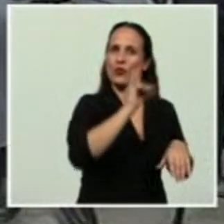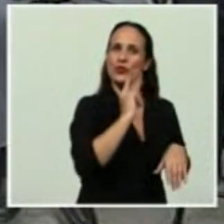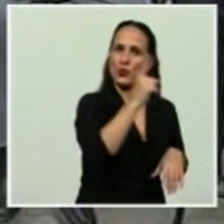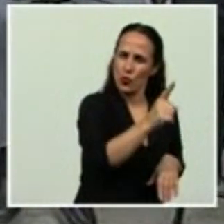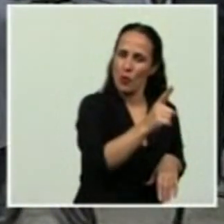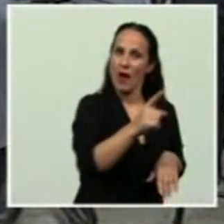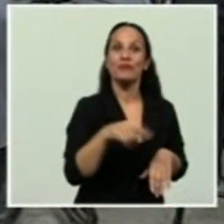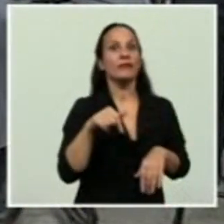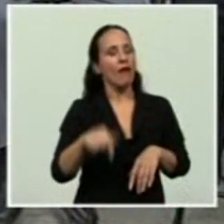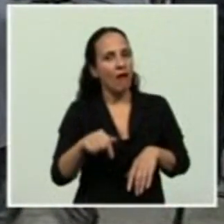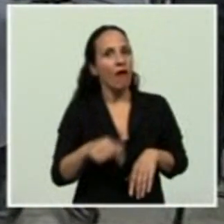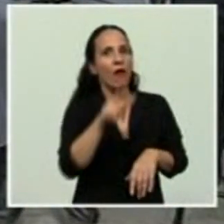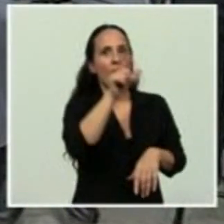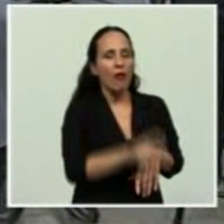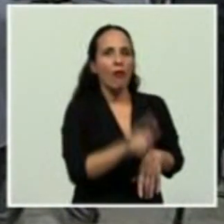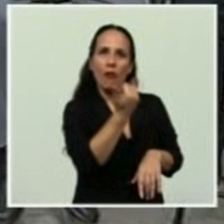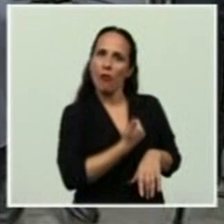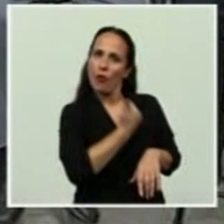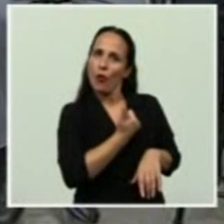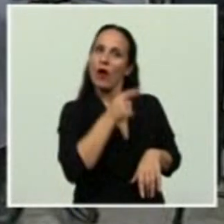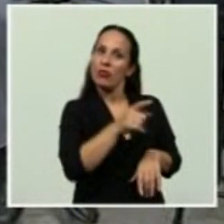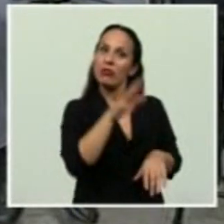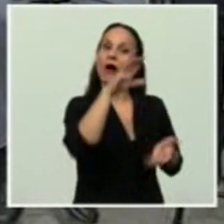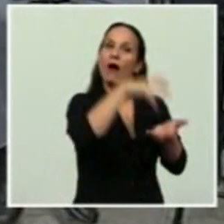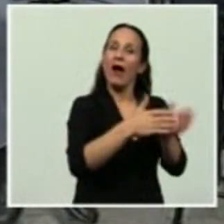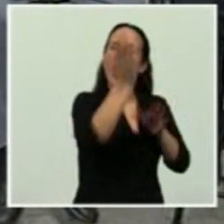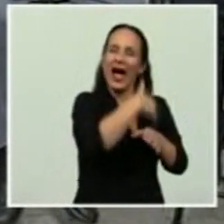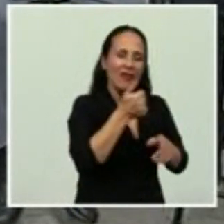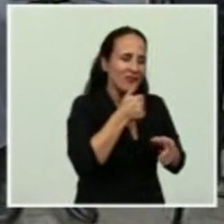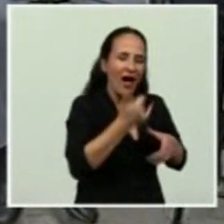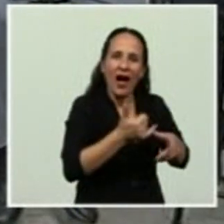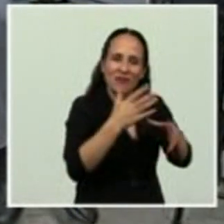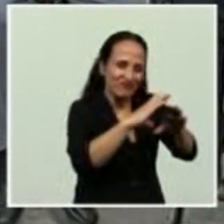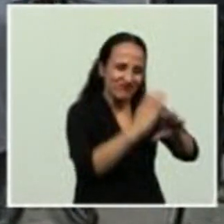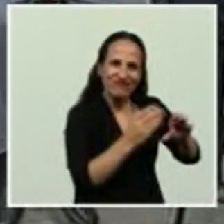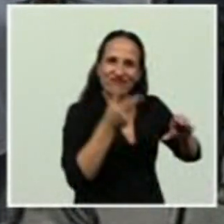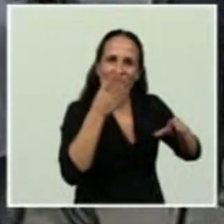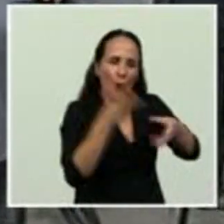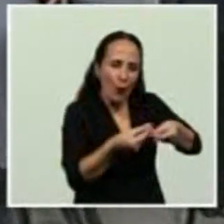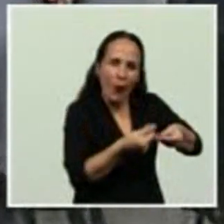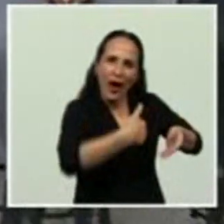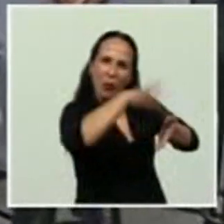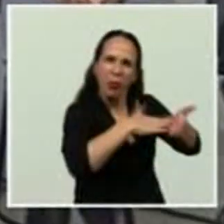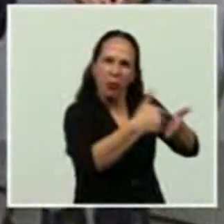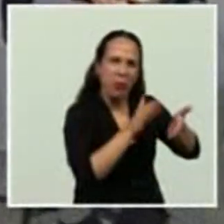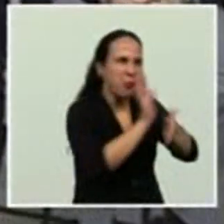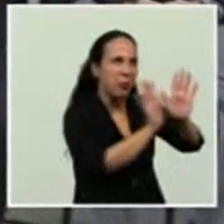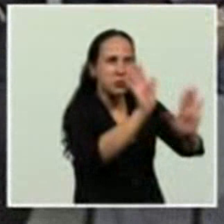y nos contaba Cómo este laboratorio que estaba hecho de adobe y que databa de principios del año 1900 era